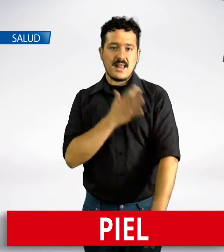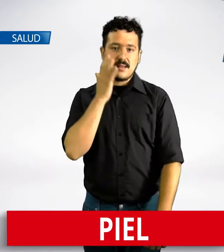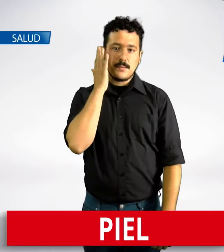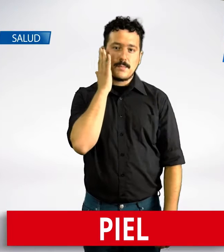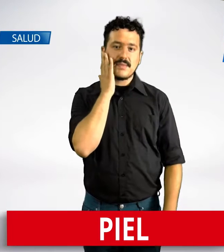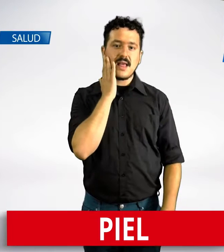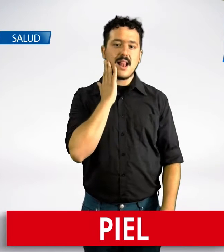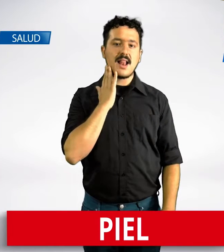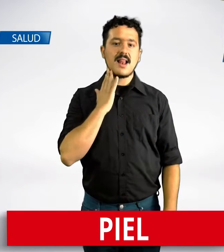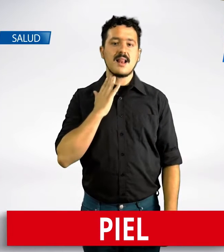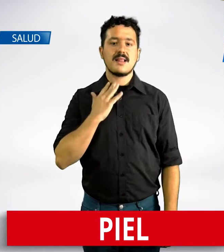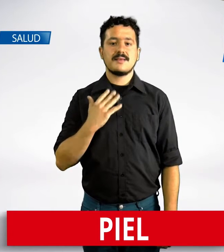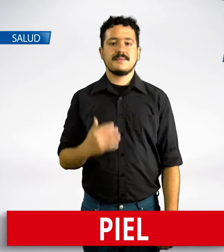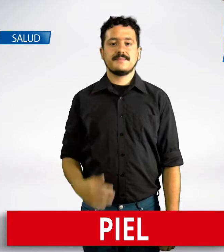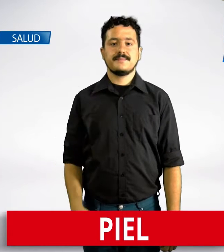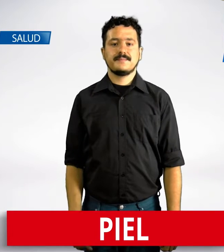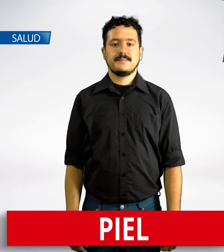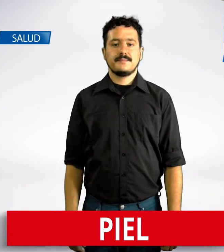piel,